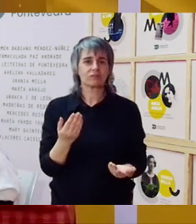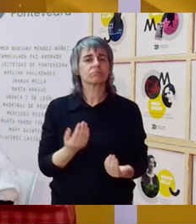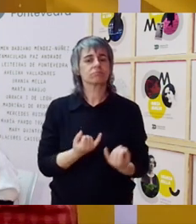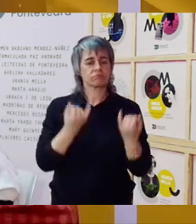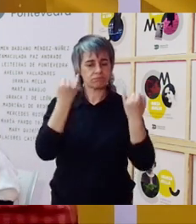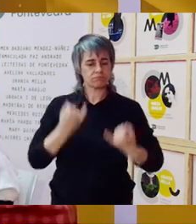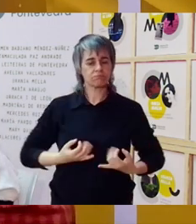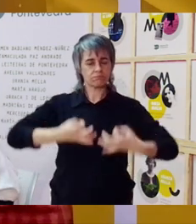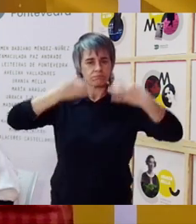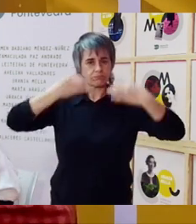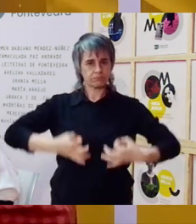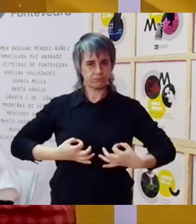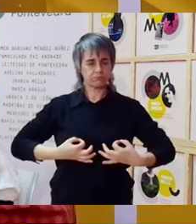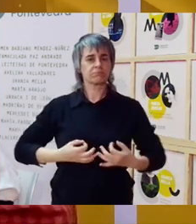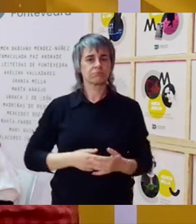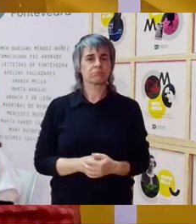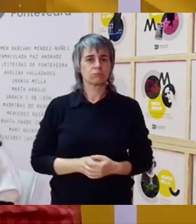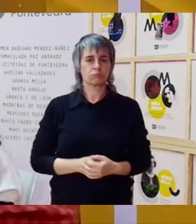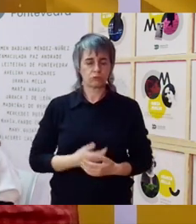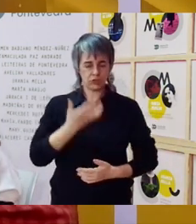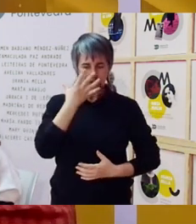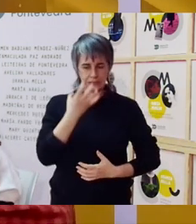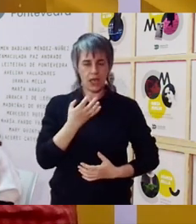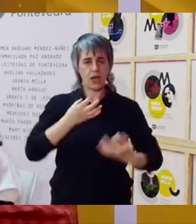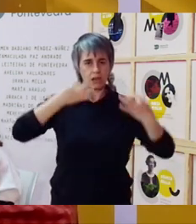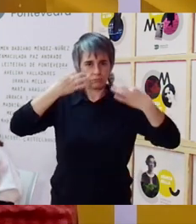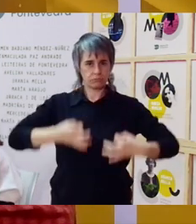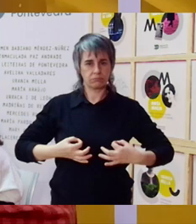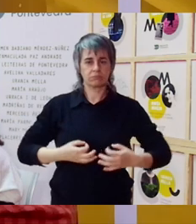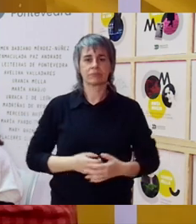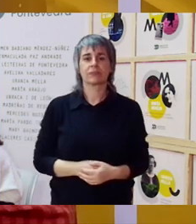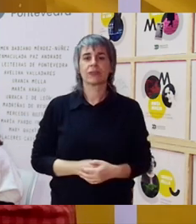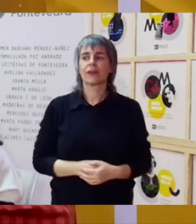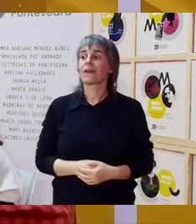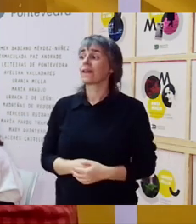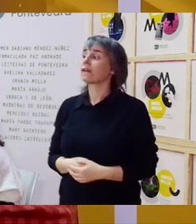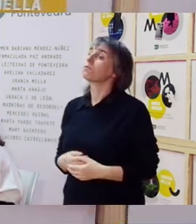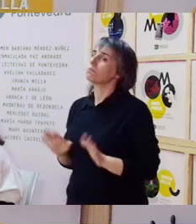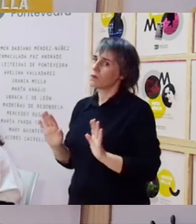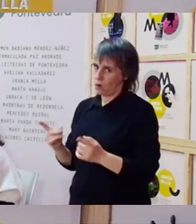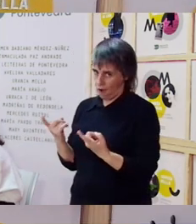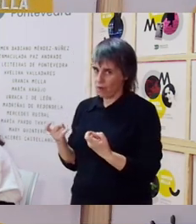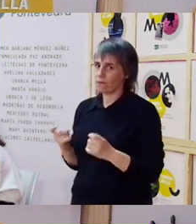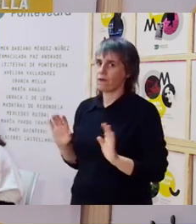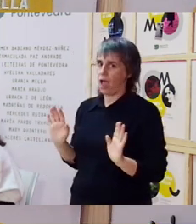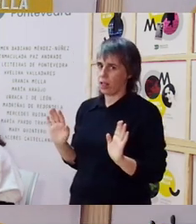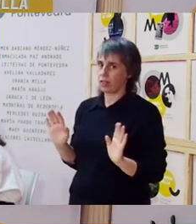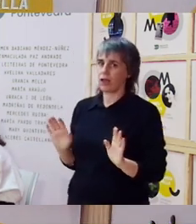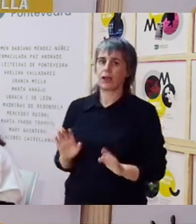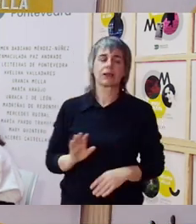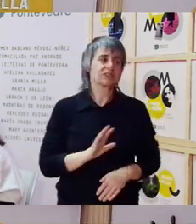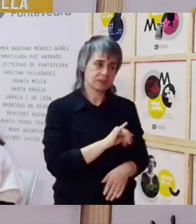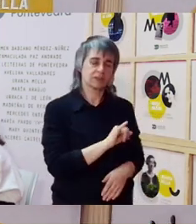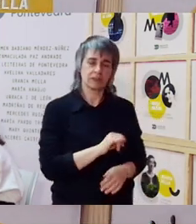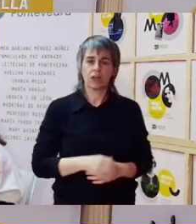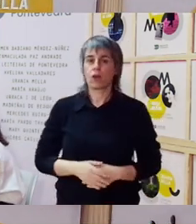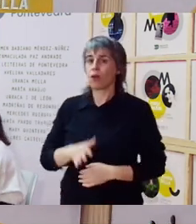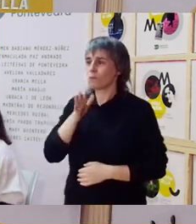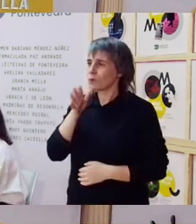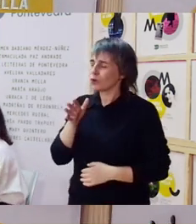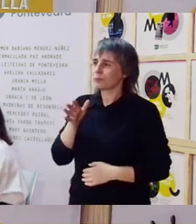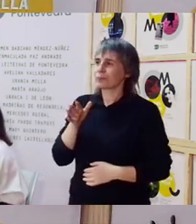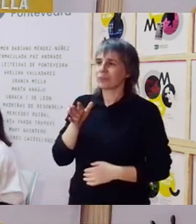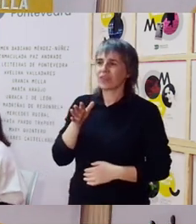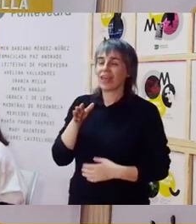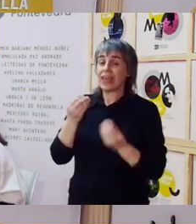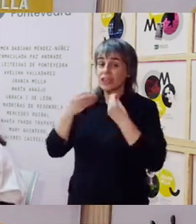moi, moi enteira. Moi enteira. Sí, moi enteira. E falta de fixo. Ya, bueno, só creo. Para entender todo isto, temos